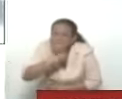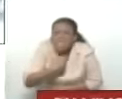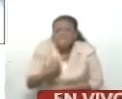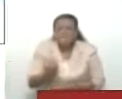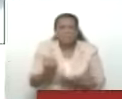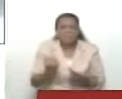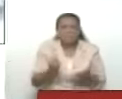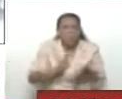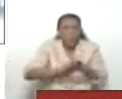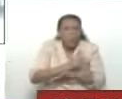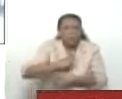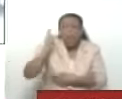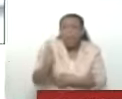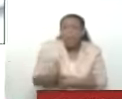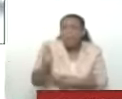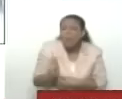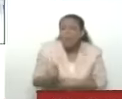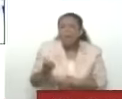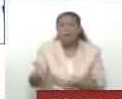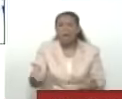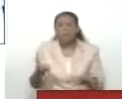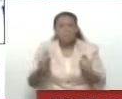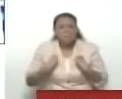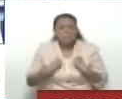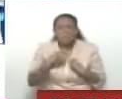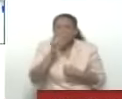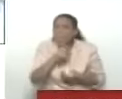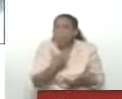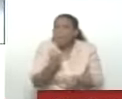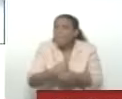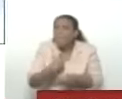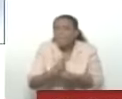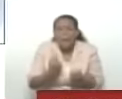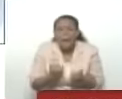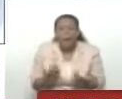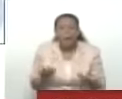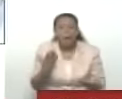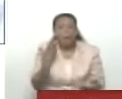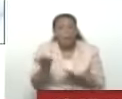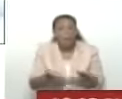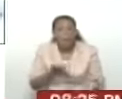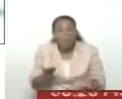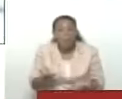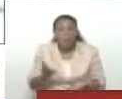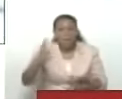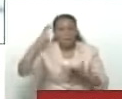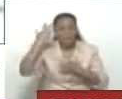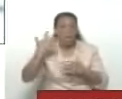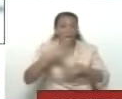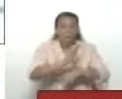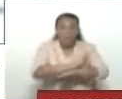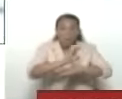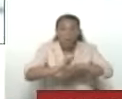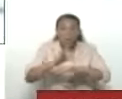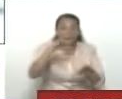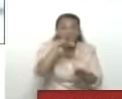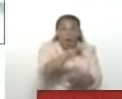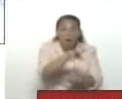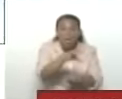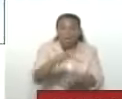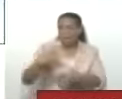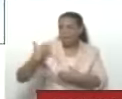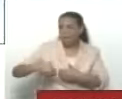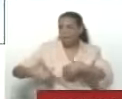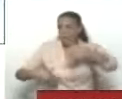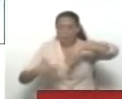adultos mayores, los jubilados. Entonces es una derecha que tiene dos caras muy visibles. La barbarie en Ecuador y las